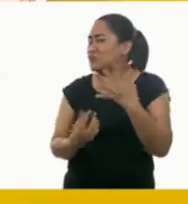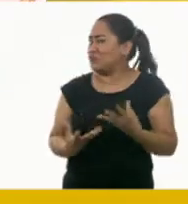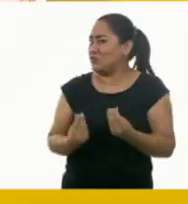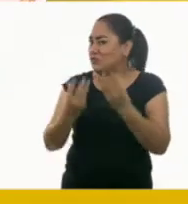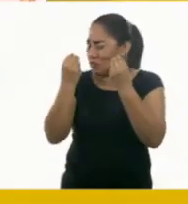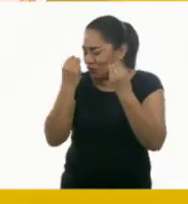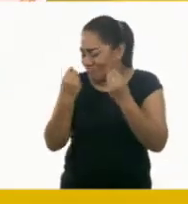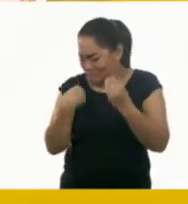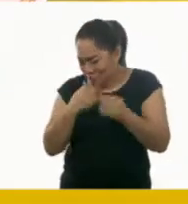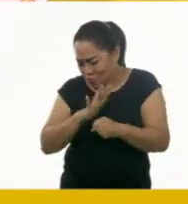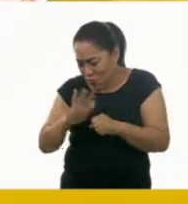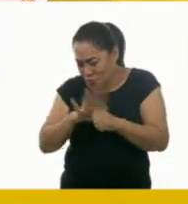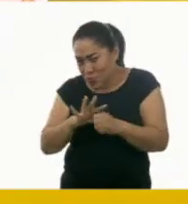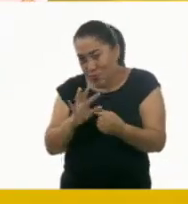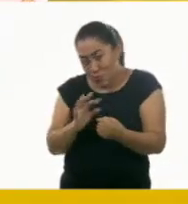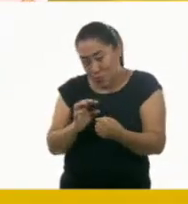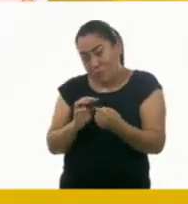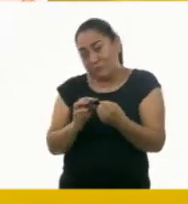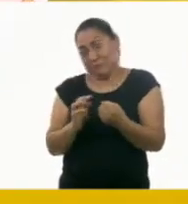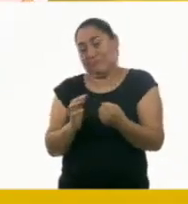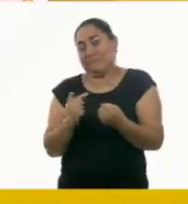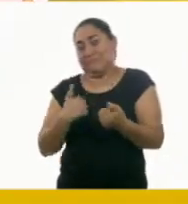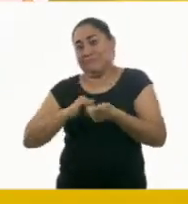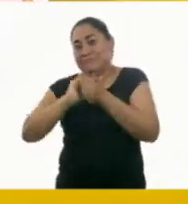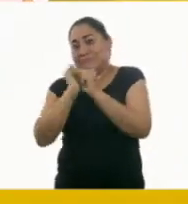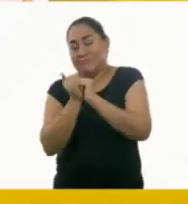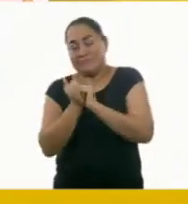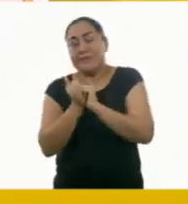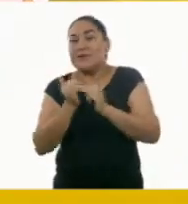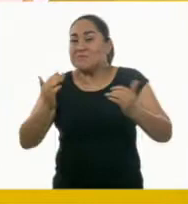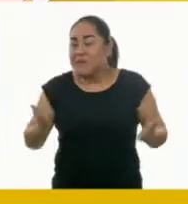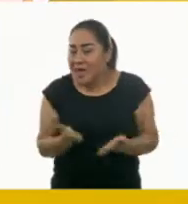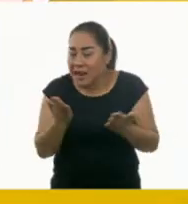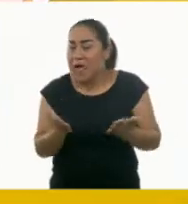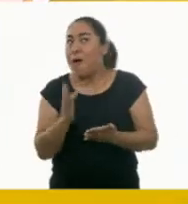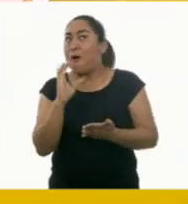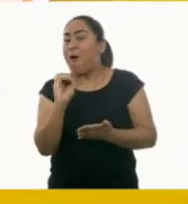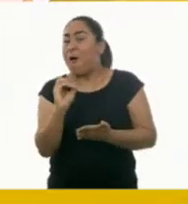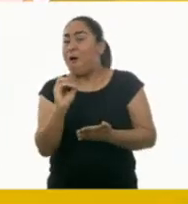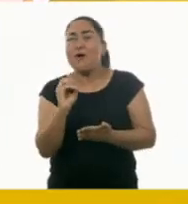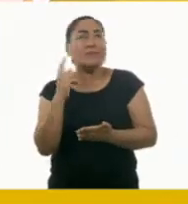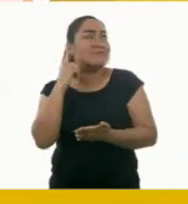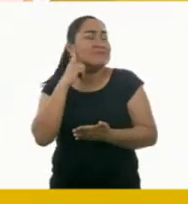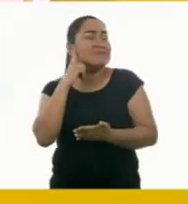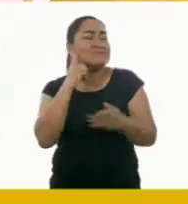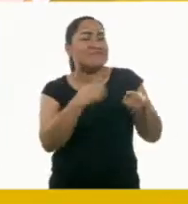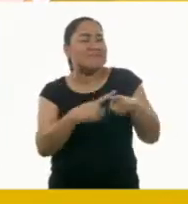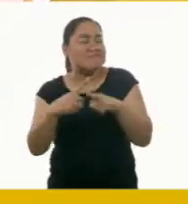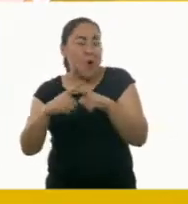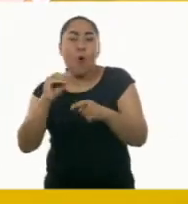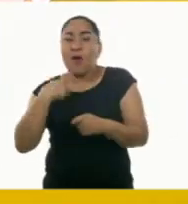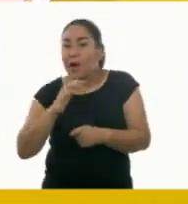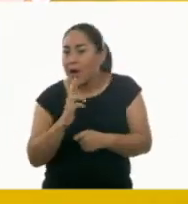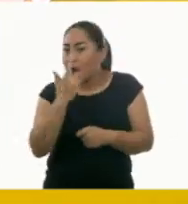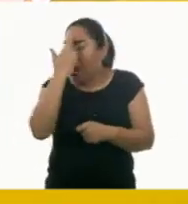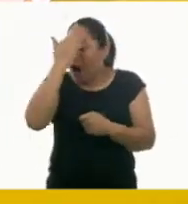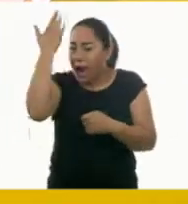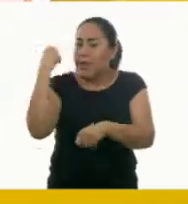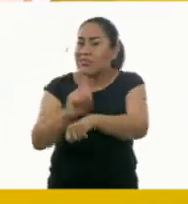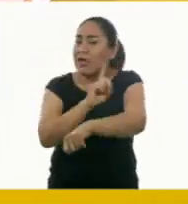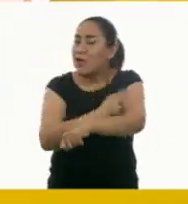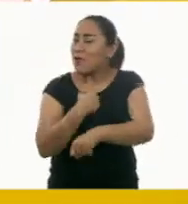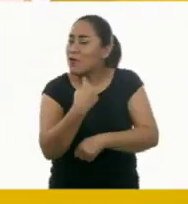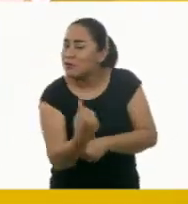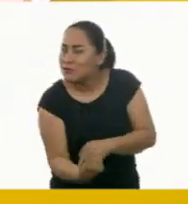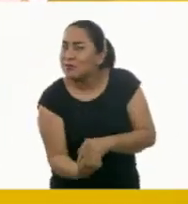que me gustan bastante. No solo porque me ponen a bailar o porque la letra está bonita, sino también porque me recuerdan cosas que yo viví cuando era niña,